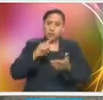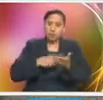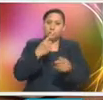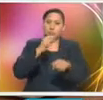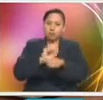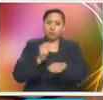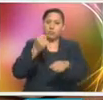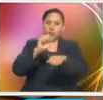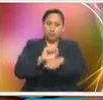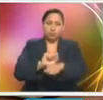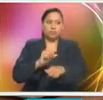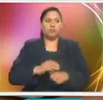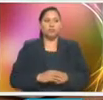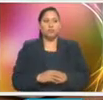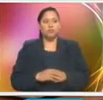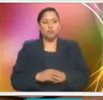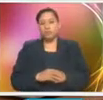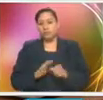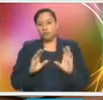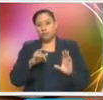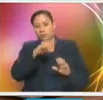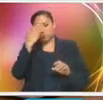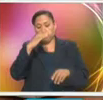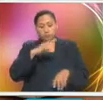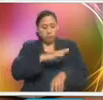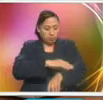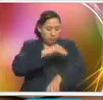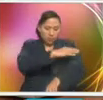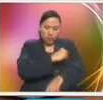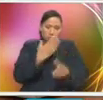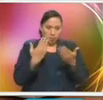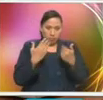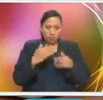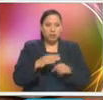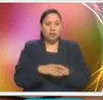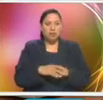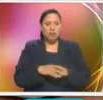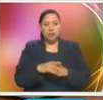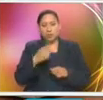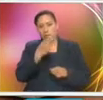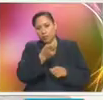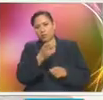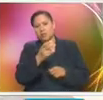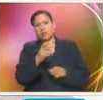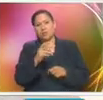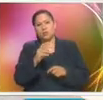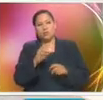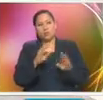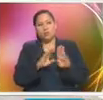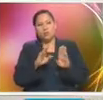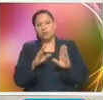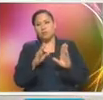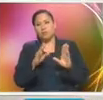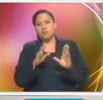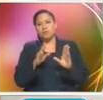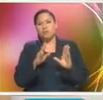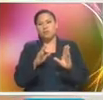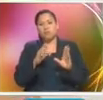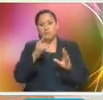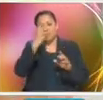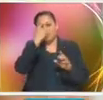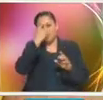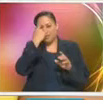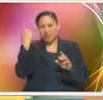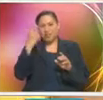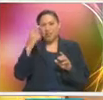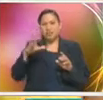semana. Que no tienen, bueno, se ve, no tienen pelo, que es algo que puede ser muy... Facilitar muy su